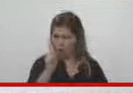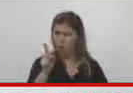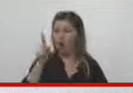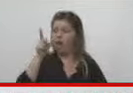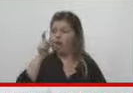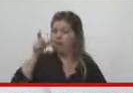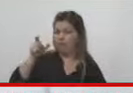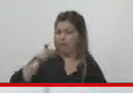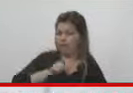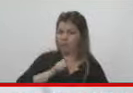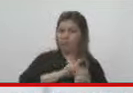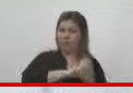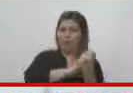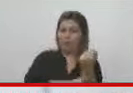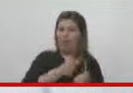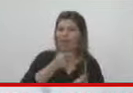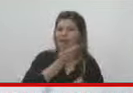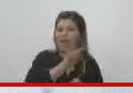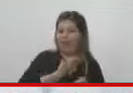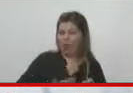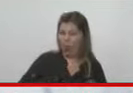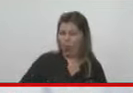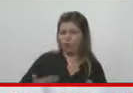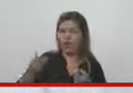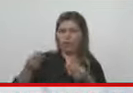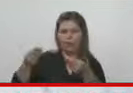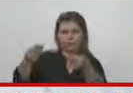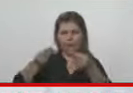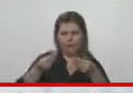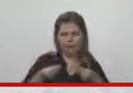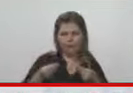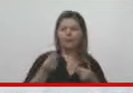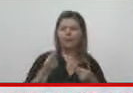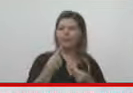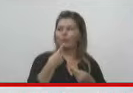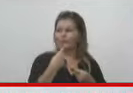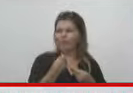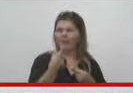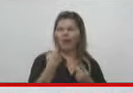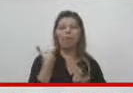respondido por el Ejecutivo Nacional, en donde dice que fue presentado por